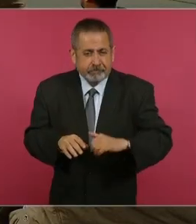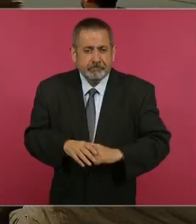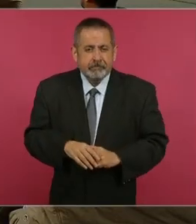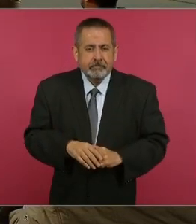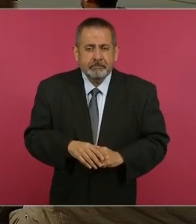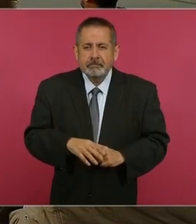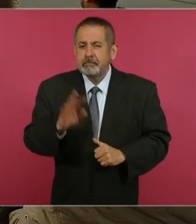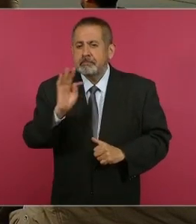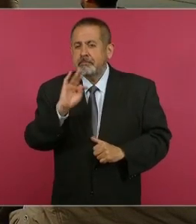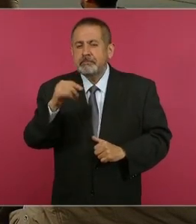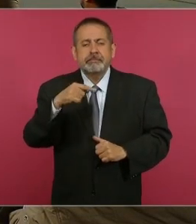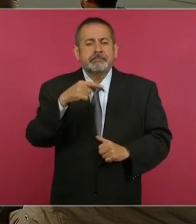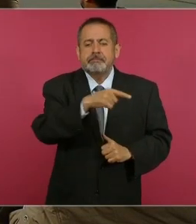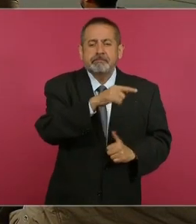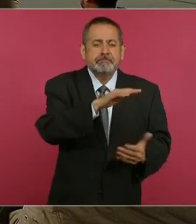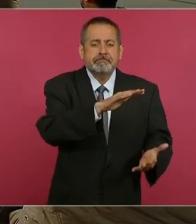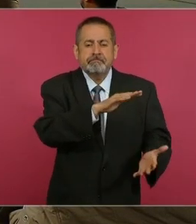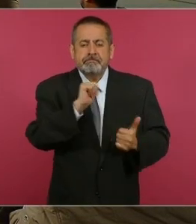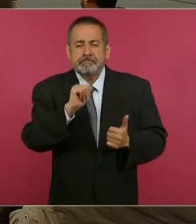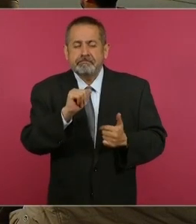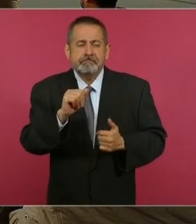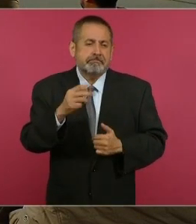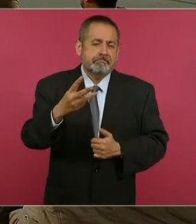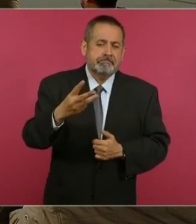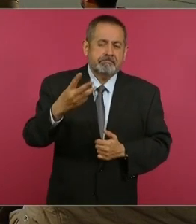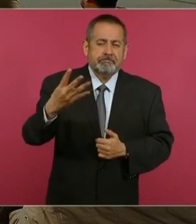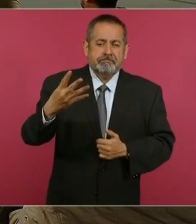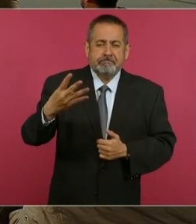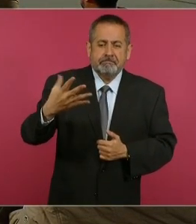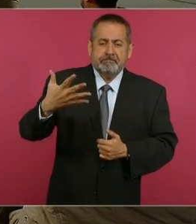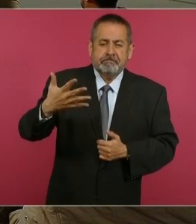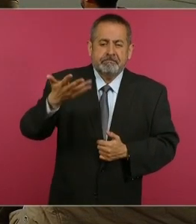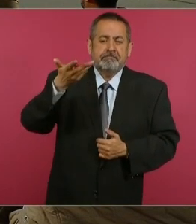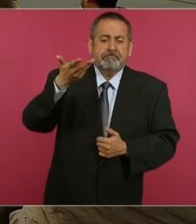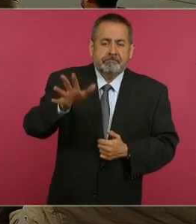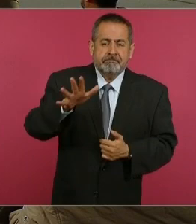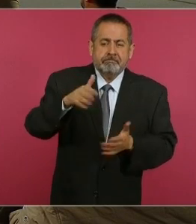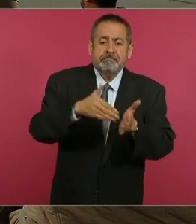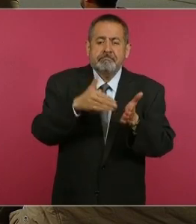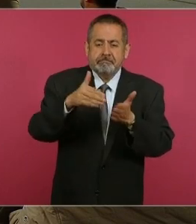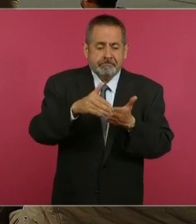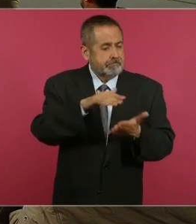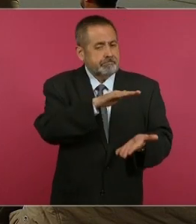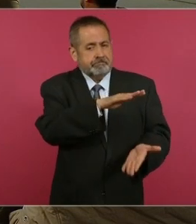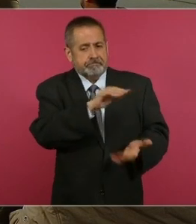Se pueden llevar 3, 4, 5, 10 millones.